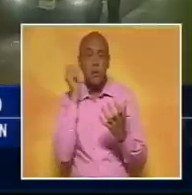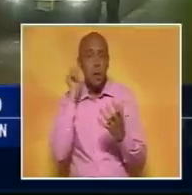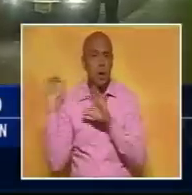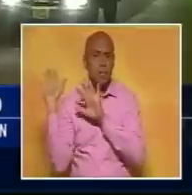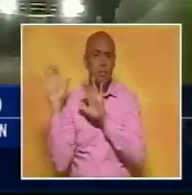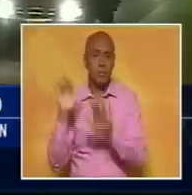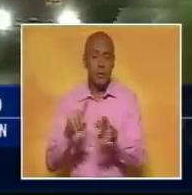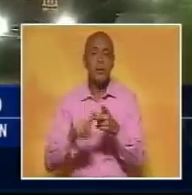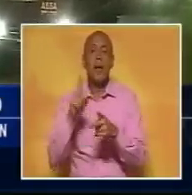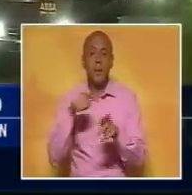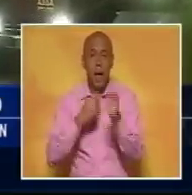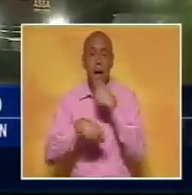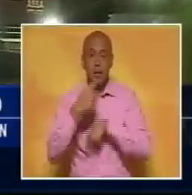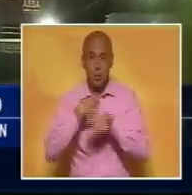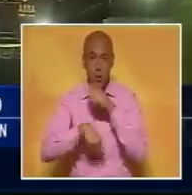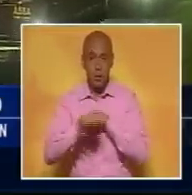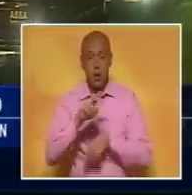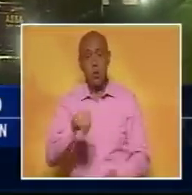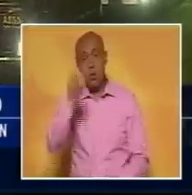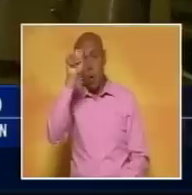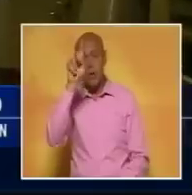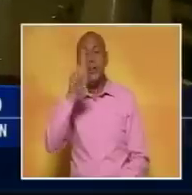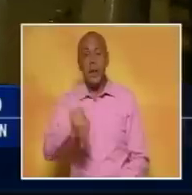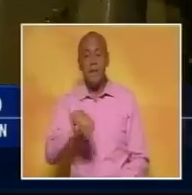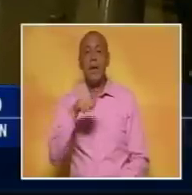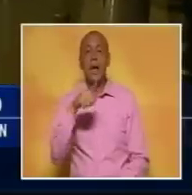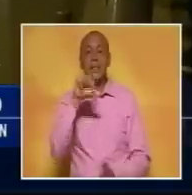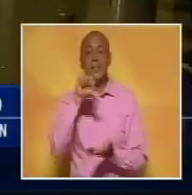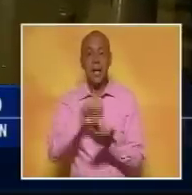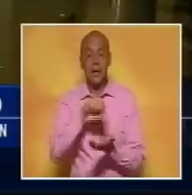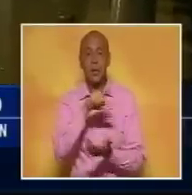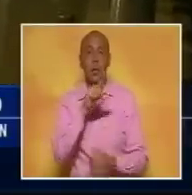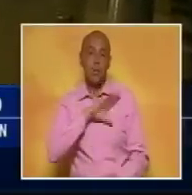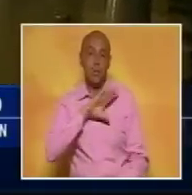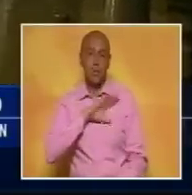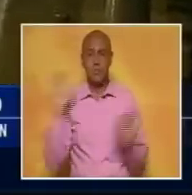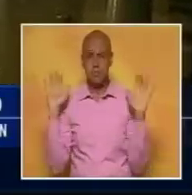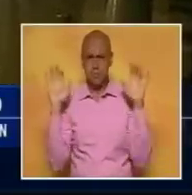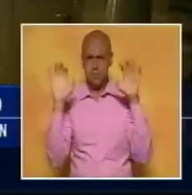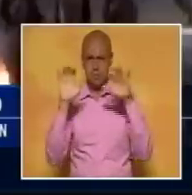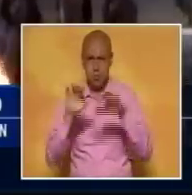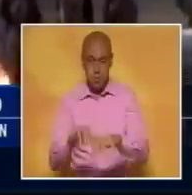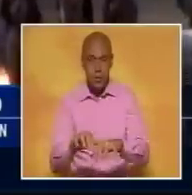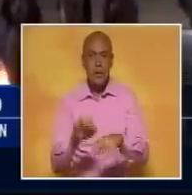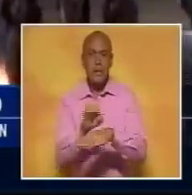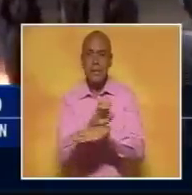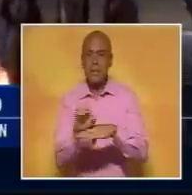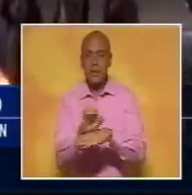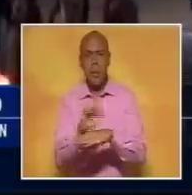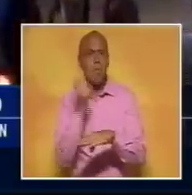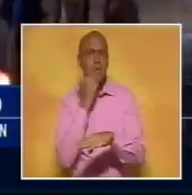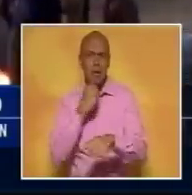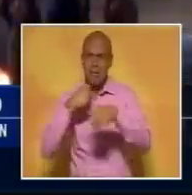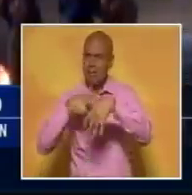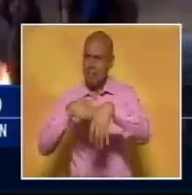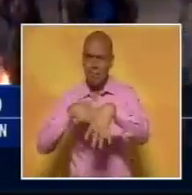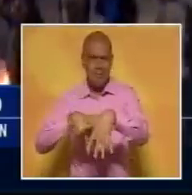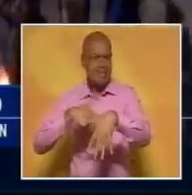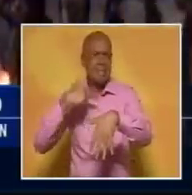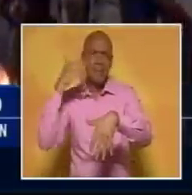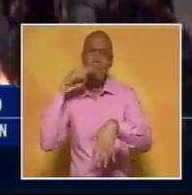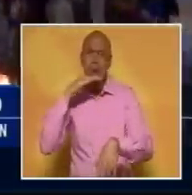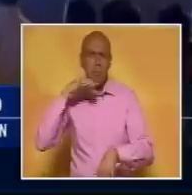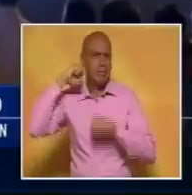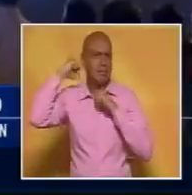asociaciones indígenas de la Sierra Norte y Sierra Central del Ecuador. Al momento hicieron varias protestas en algunos